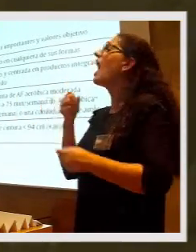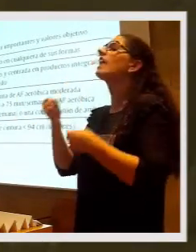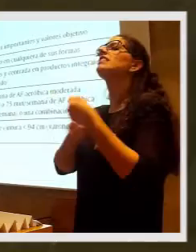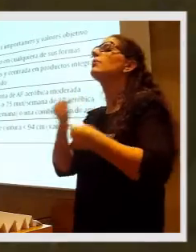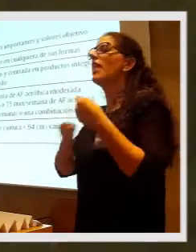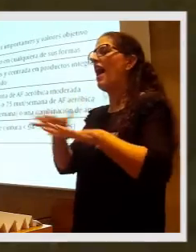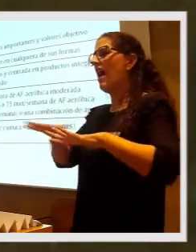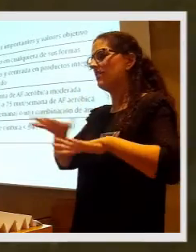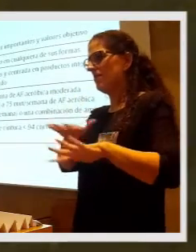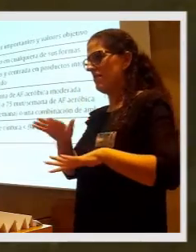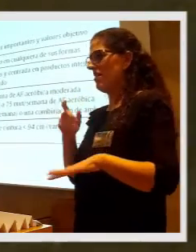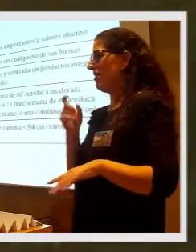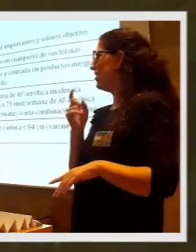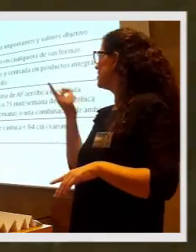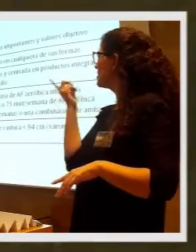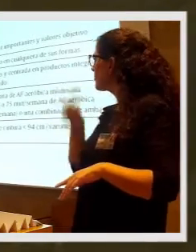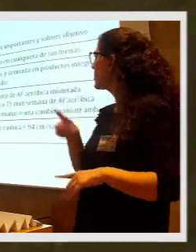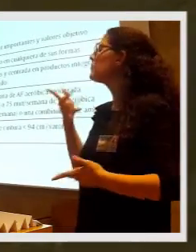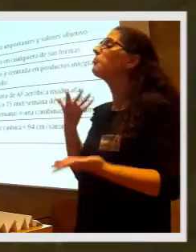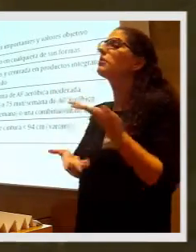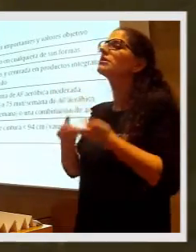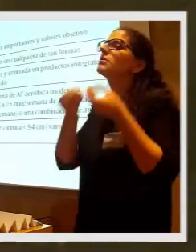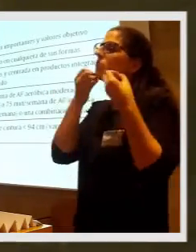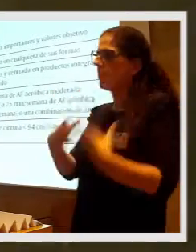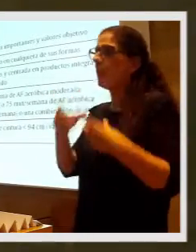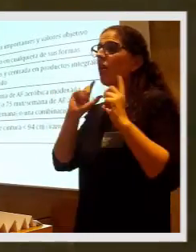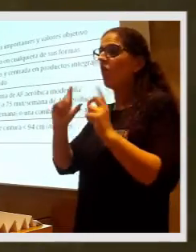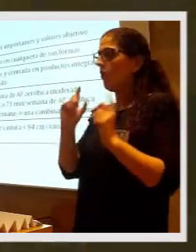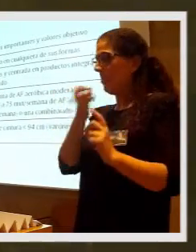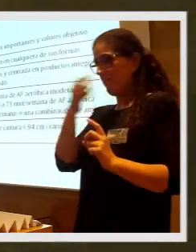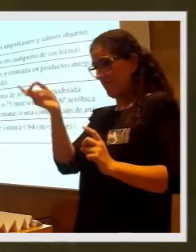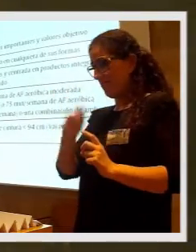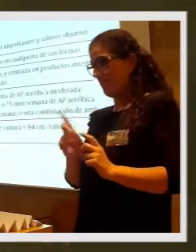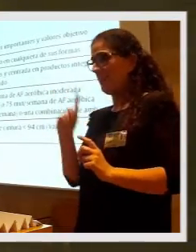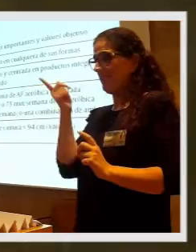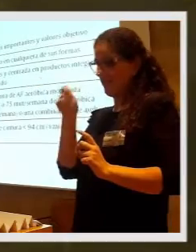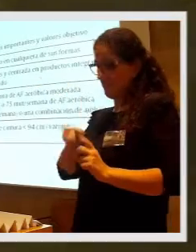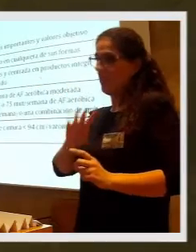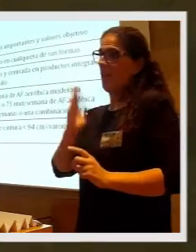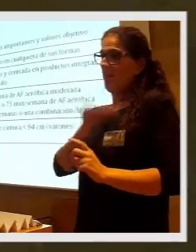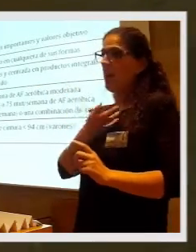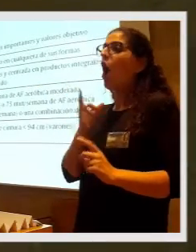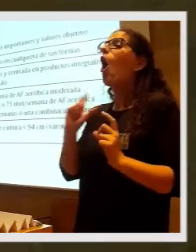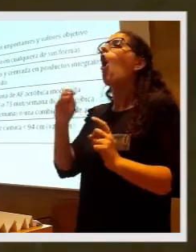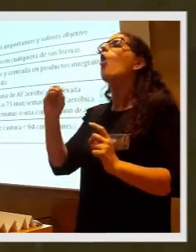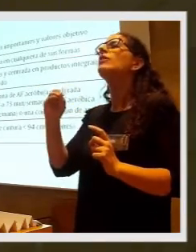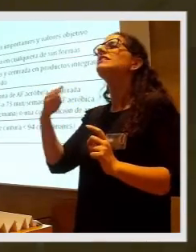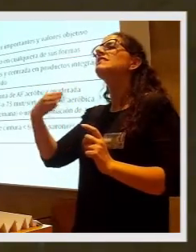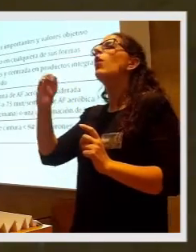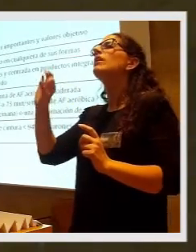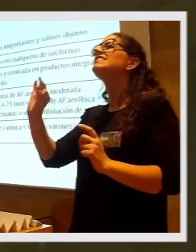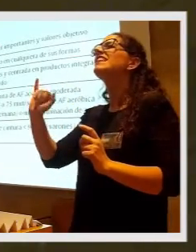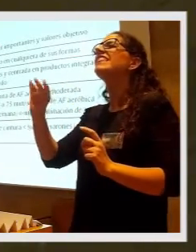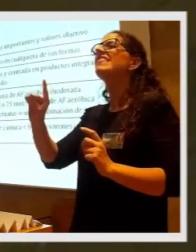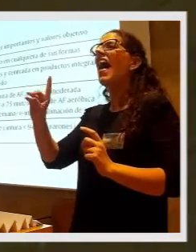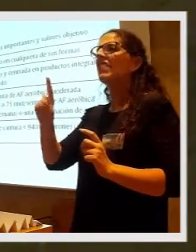actividad física y de cómo intentar tener un peso lo más adecuado posible para disminuir la obesidad y, por tanto, ese factor de riesgo tan